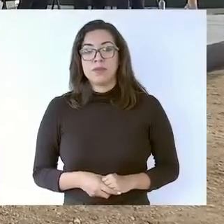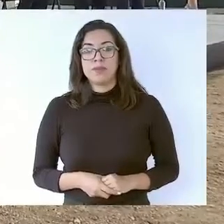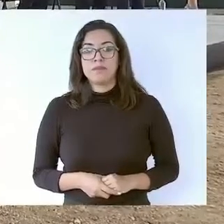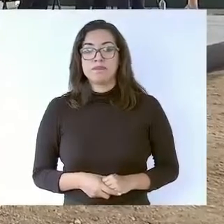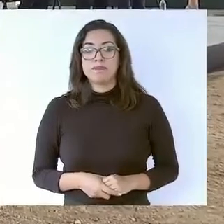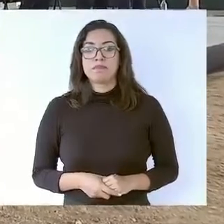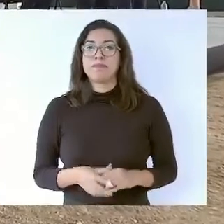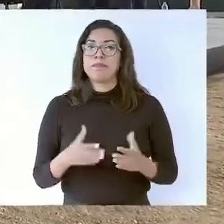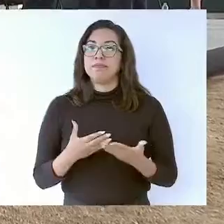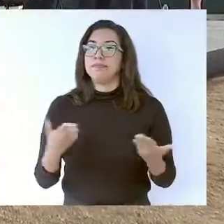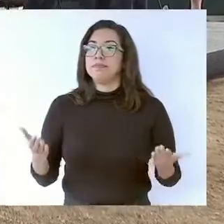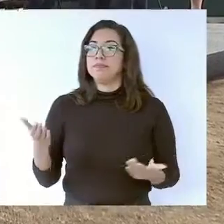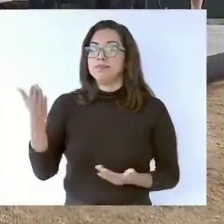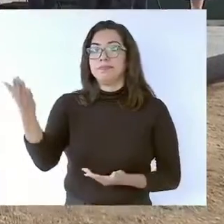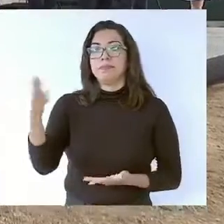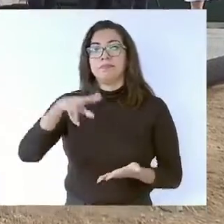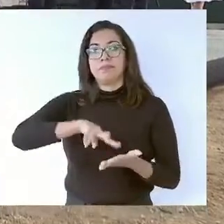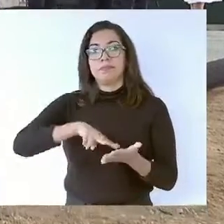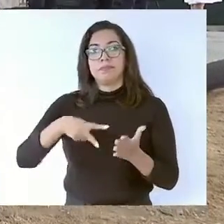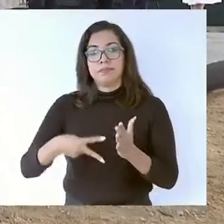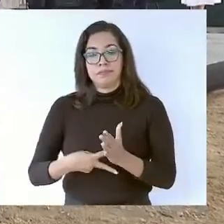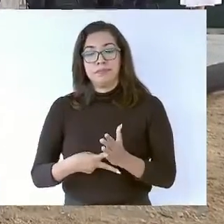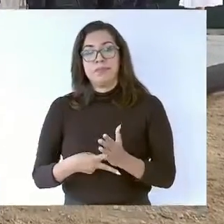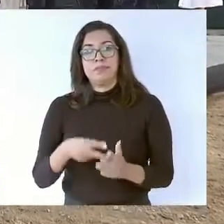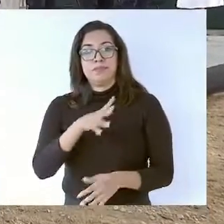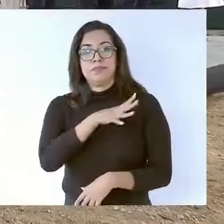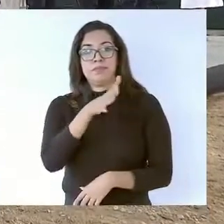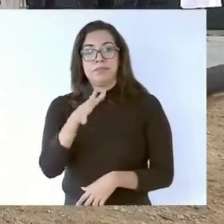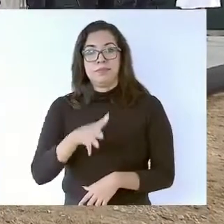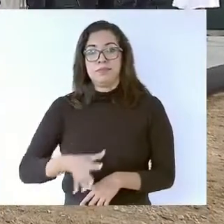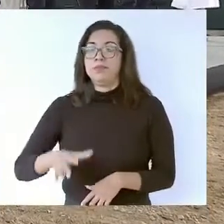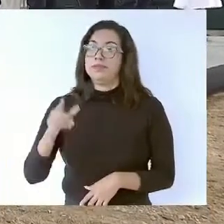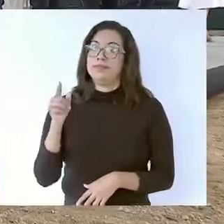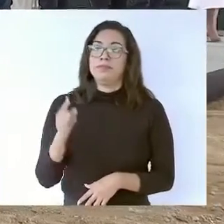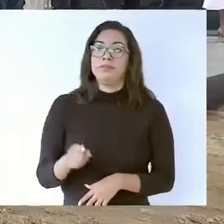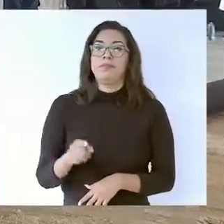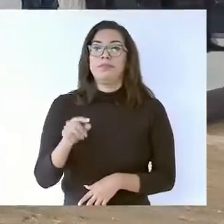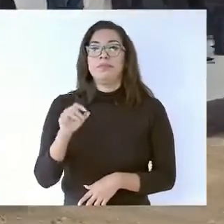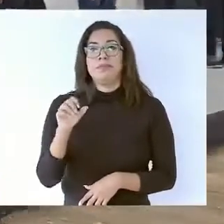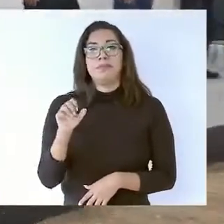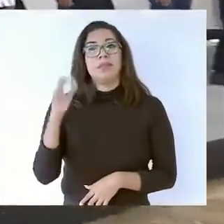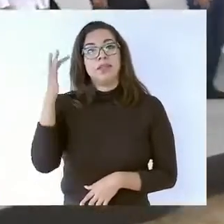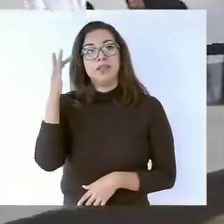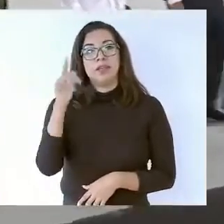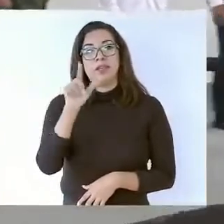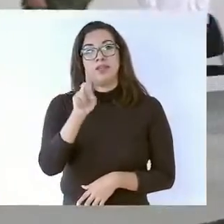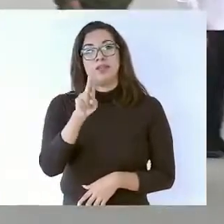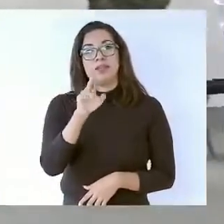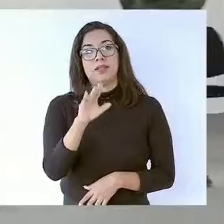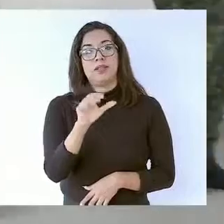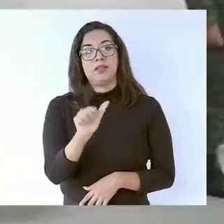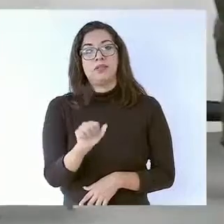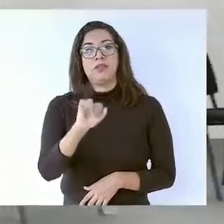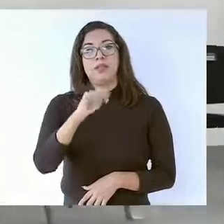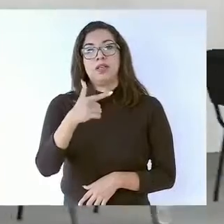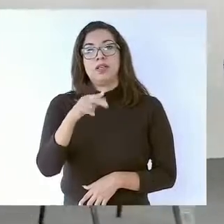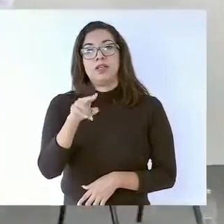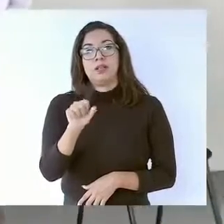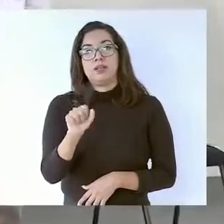Procedemos con el mensaje del ingeniero residente general y comandante del agrupamiento Santa Lucía, general Gustavo Vallejo